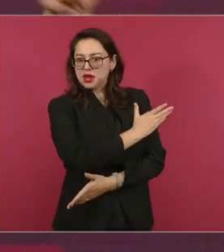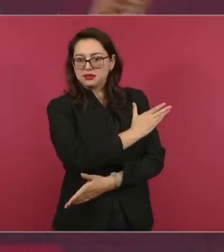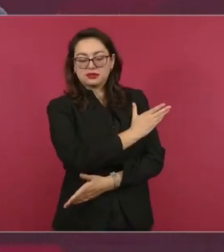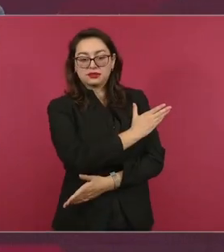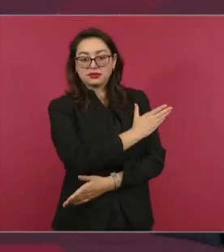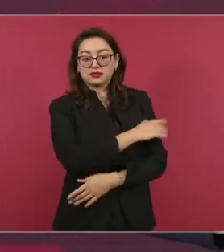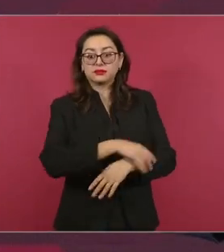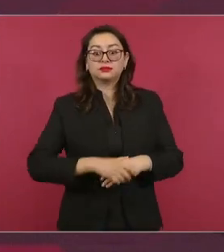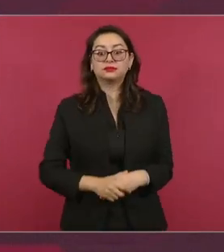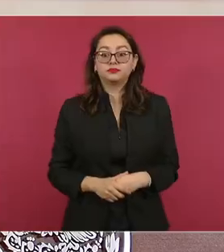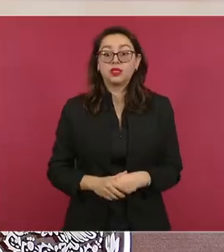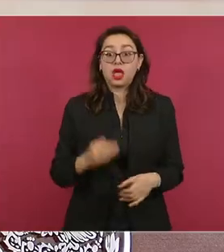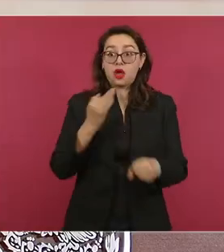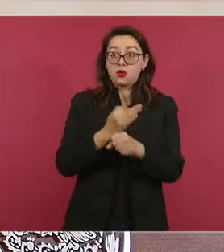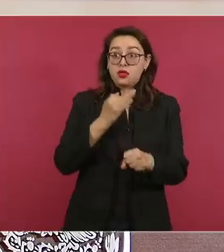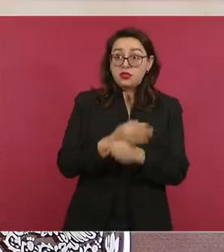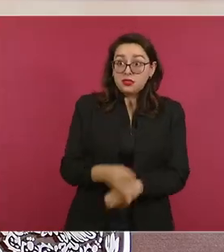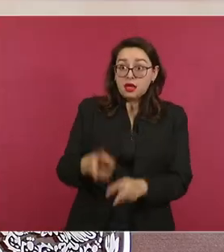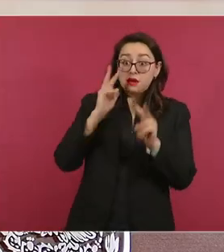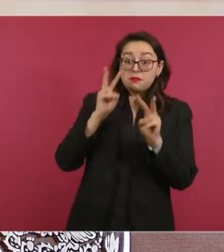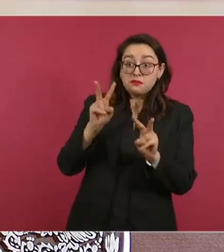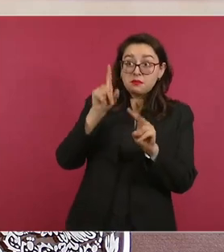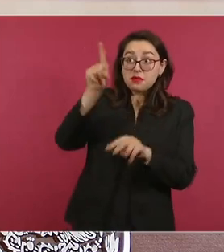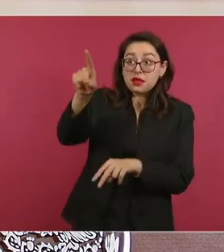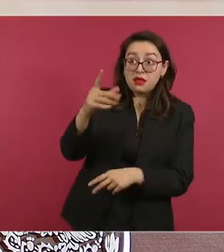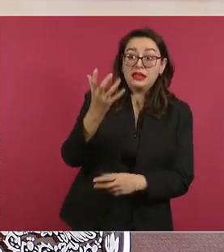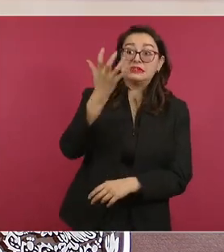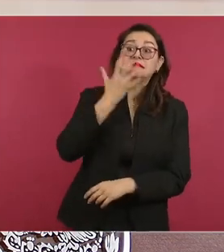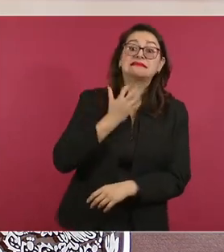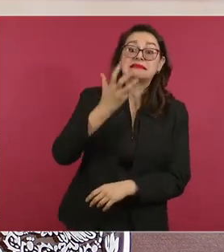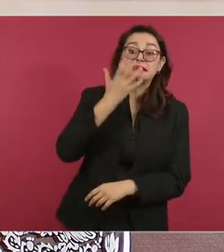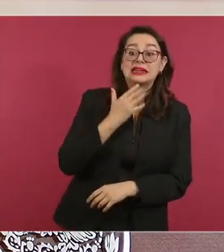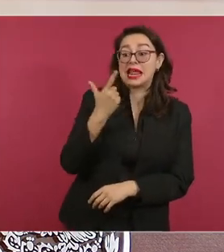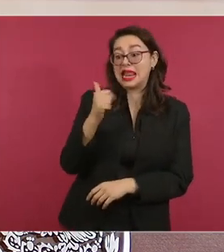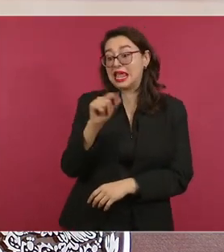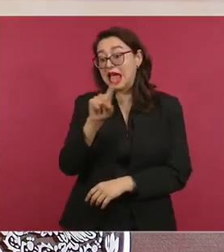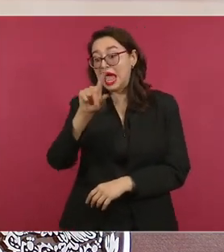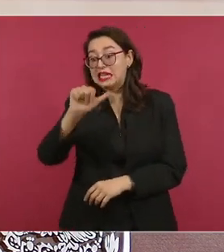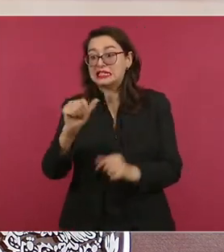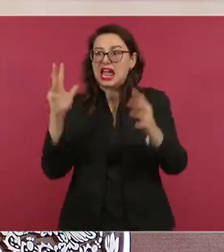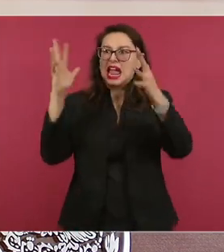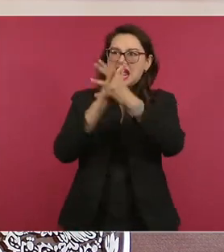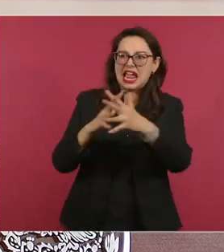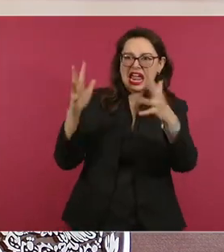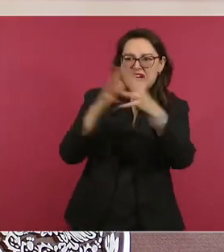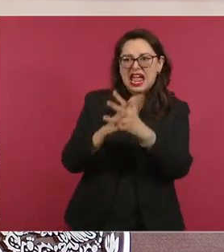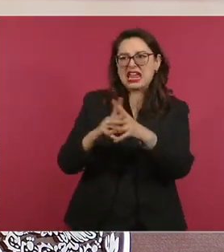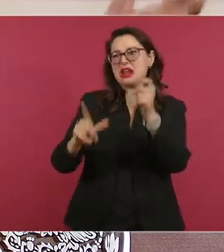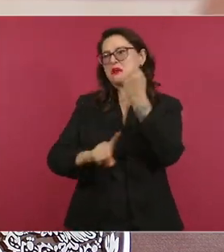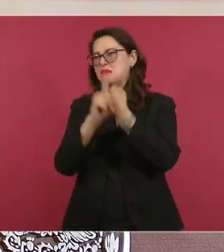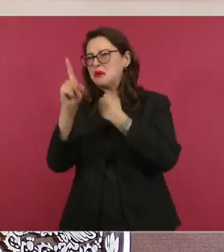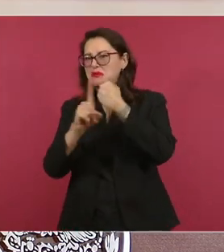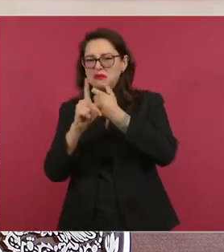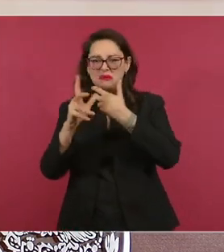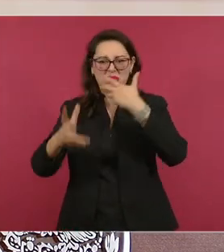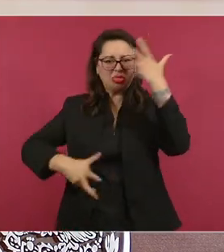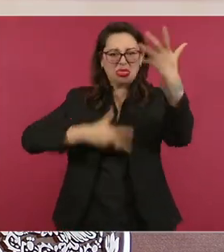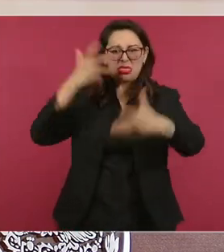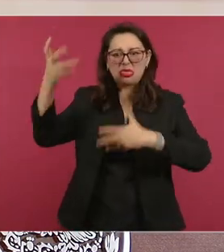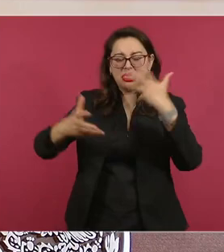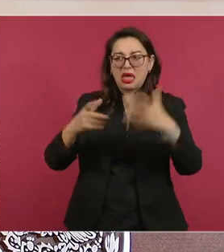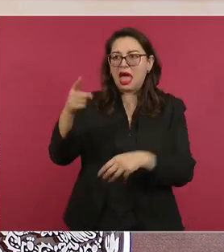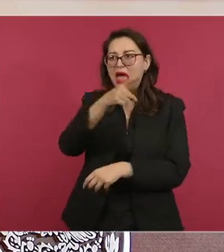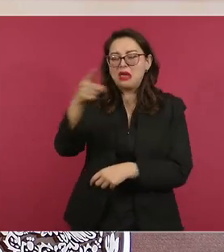Hay que unirse, hay que sentarse, hay que dialogar, hay que conseguir la paz, hay que pensar en la